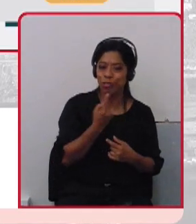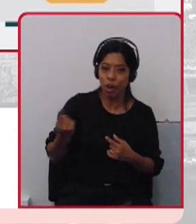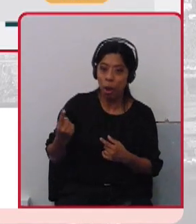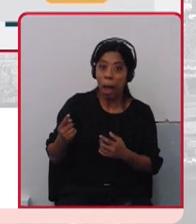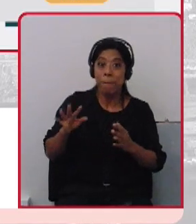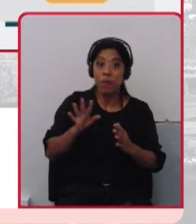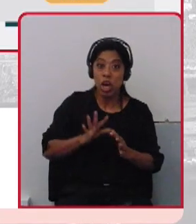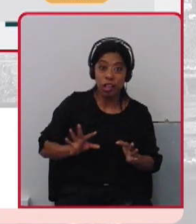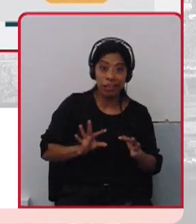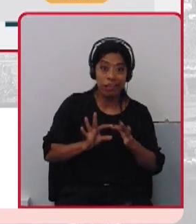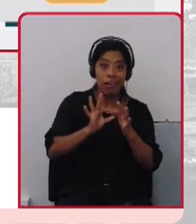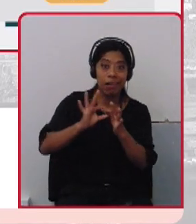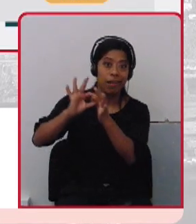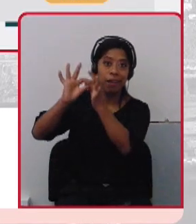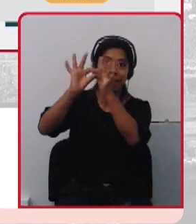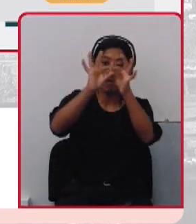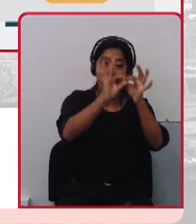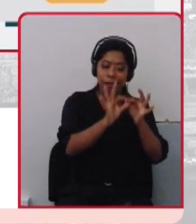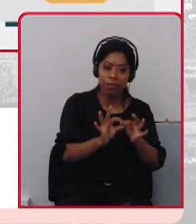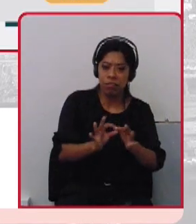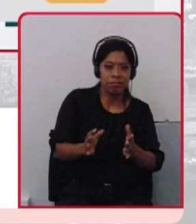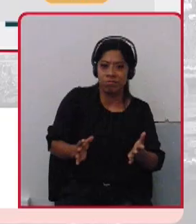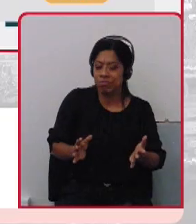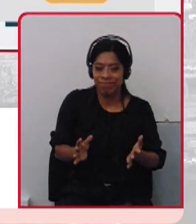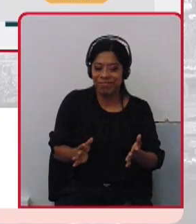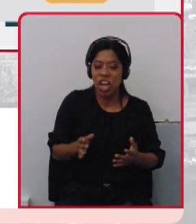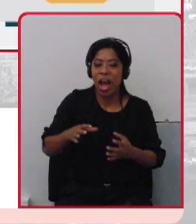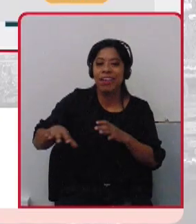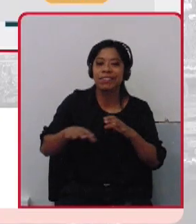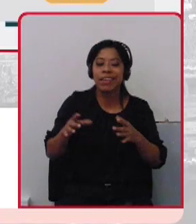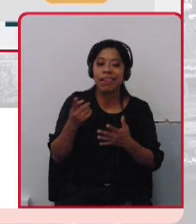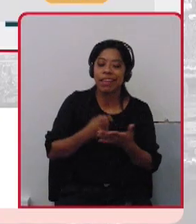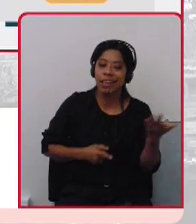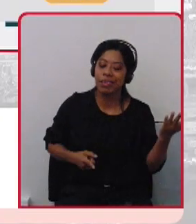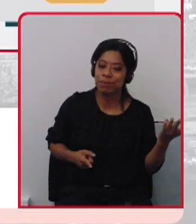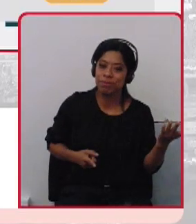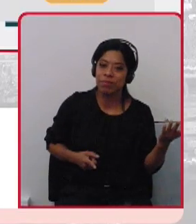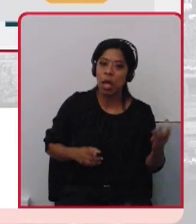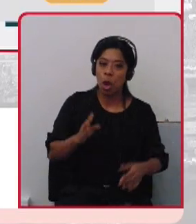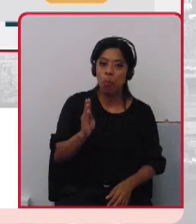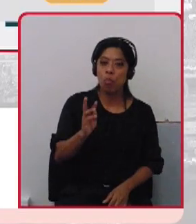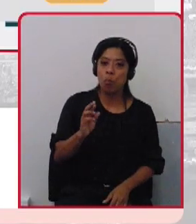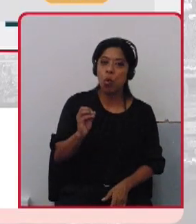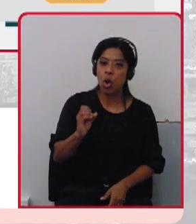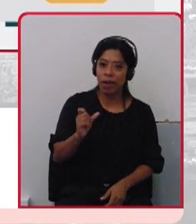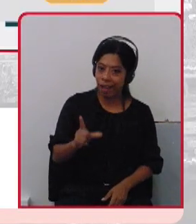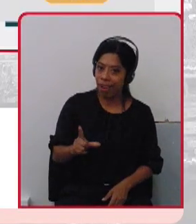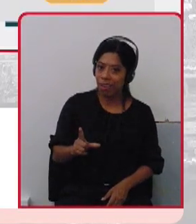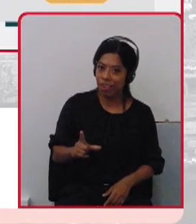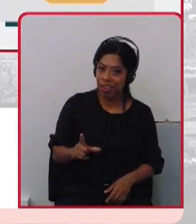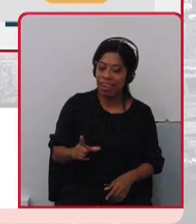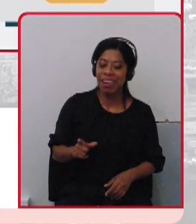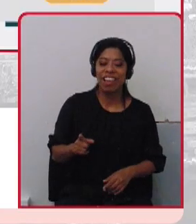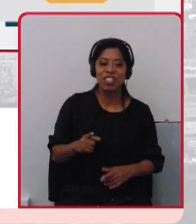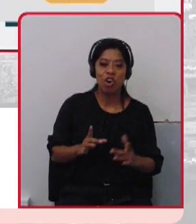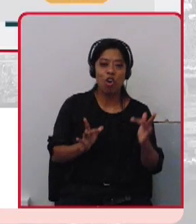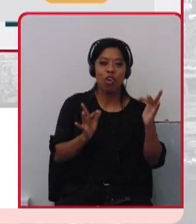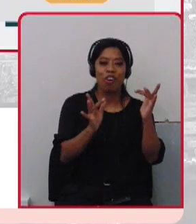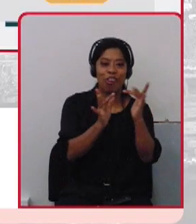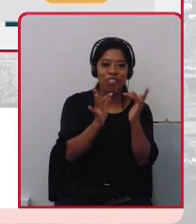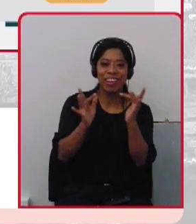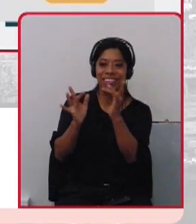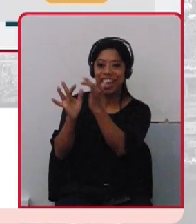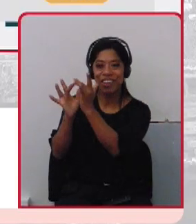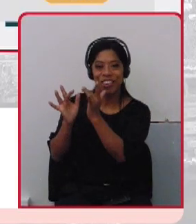todas están interrelacionadas. Entonces, lo que hicimos nosotros ahí en Brocal es justamente conectar esas